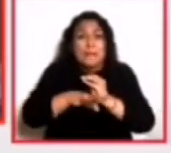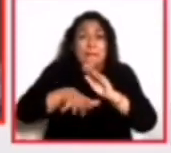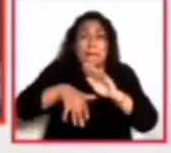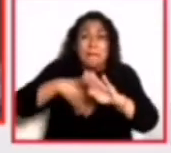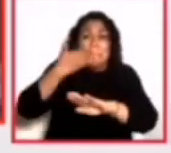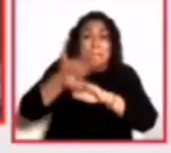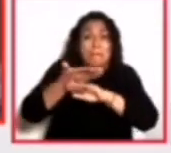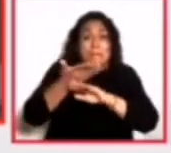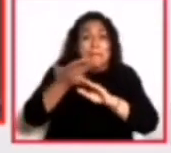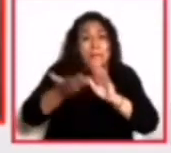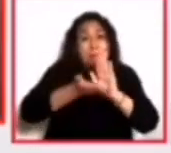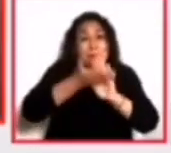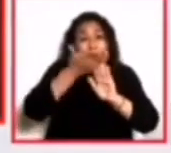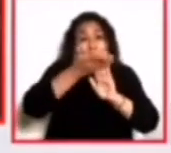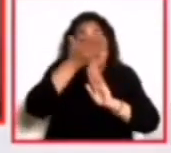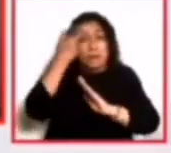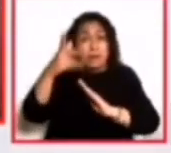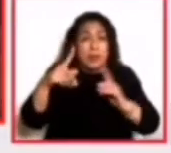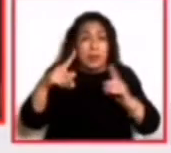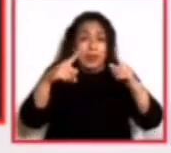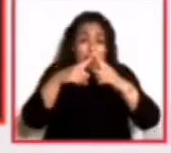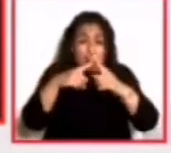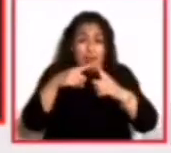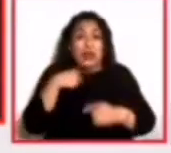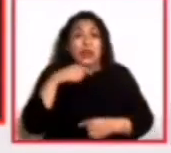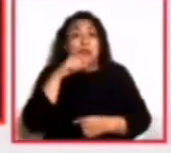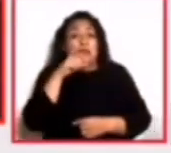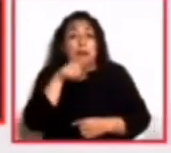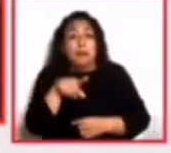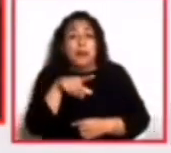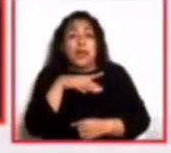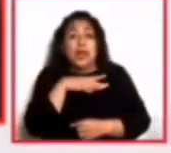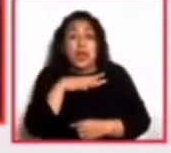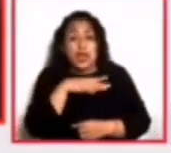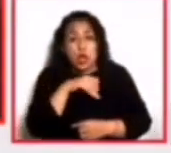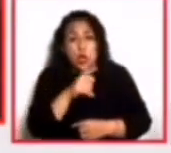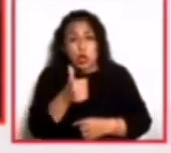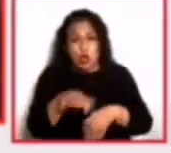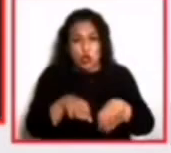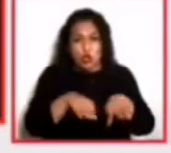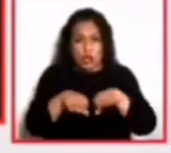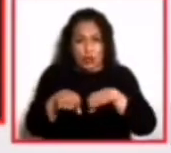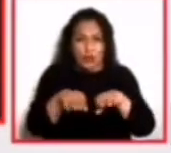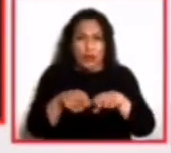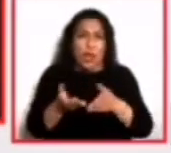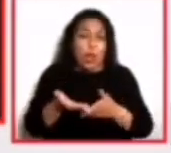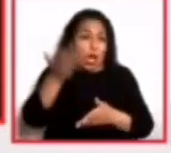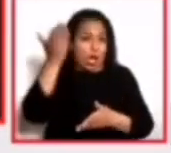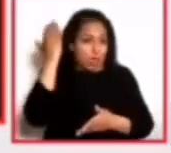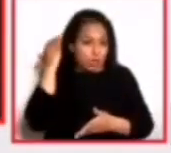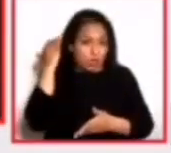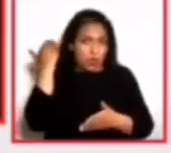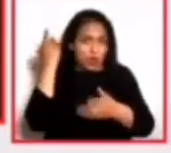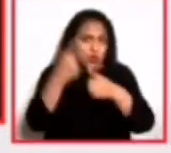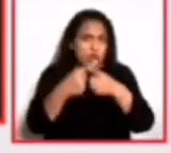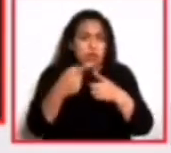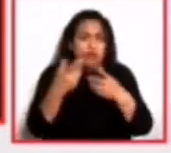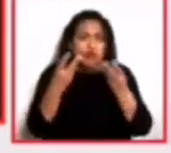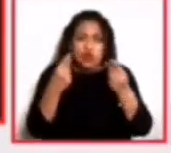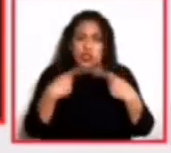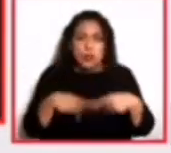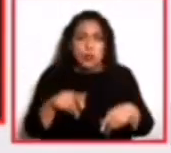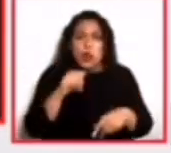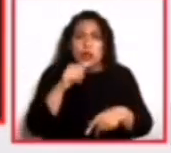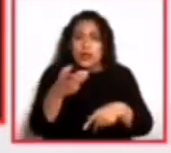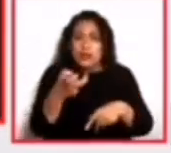mampostería de la catedral. También vamos a hacer un trabajo que hacía mucho no se hacía, que es que la